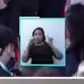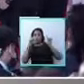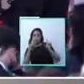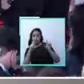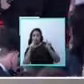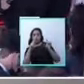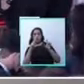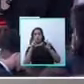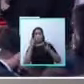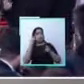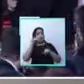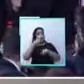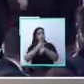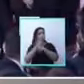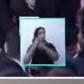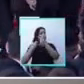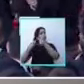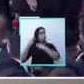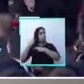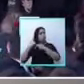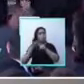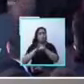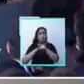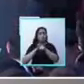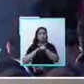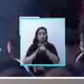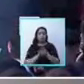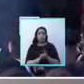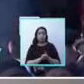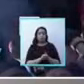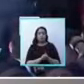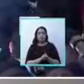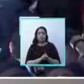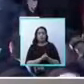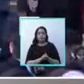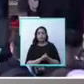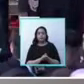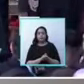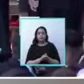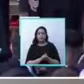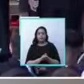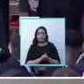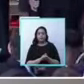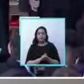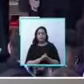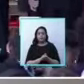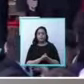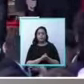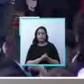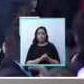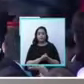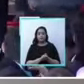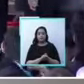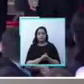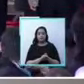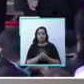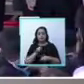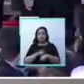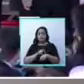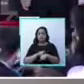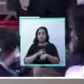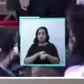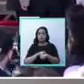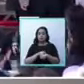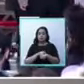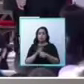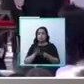pudiéramos denominar de esa manera, que es la eliminación de la ley de contrato de empleo por hora, ¿verdad?, que deterioraba las condiciones de la